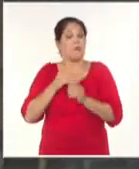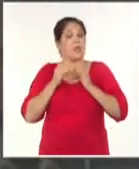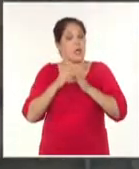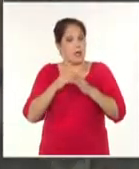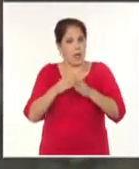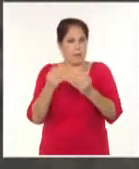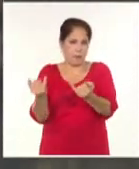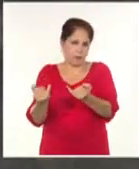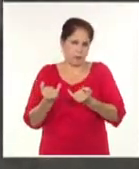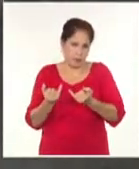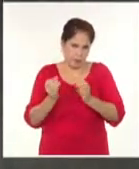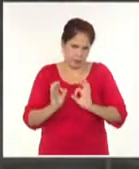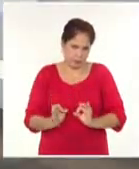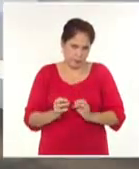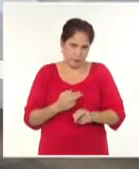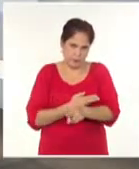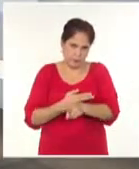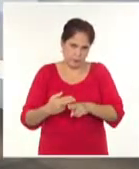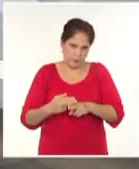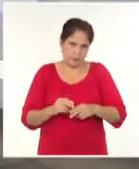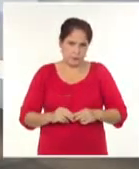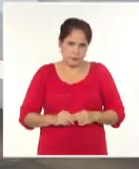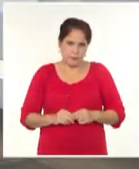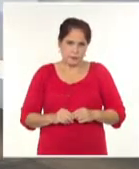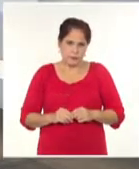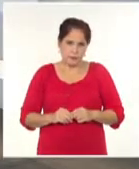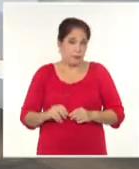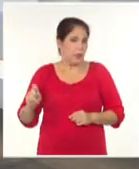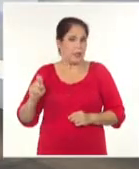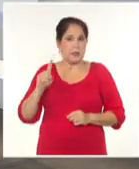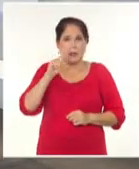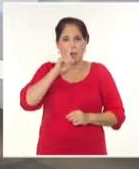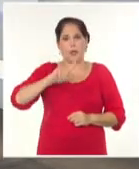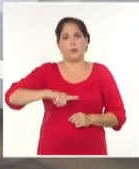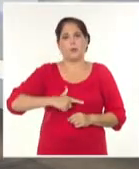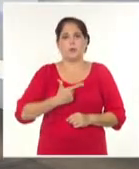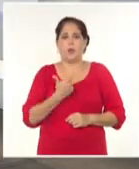Canal Cubano de Noticias. Finalizan así las culturales. Feliz noche.